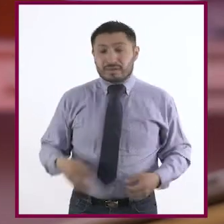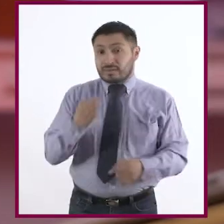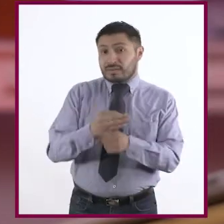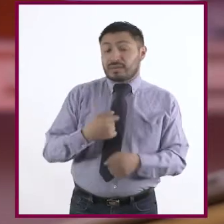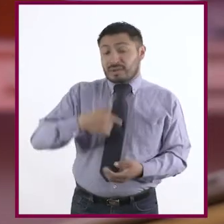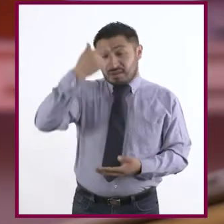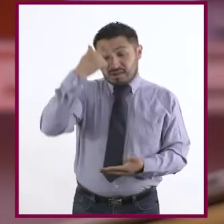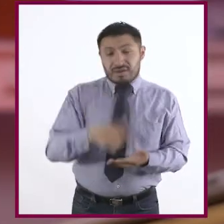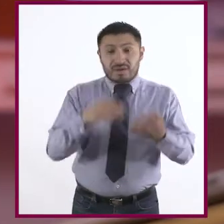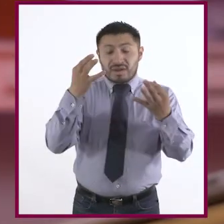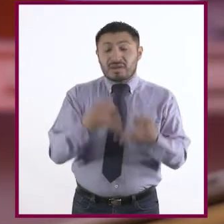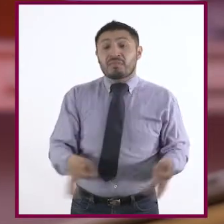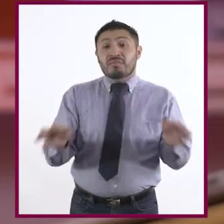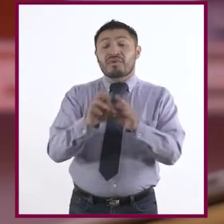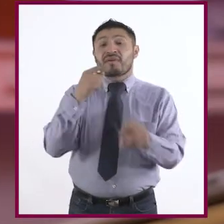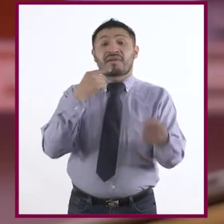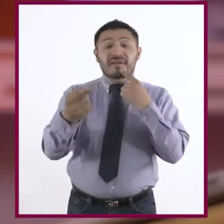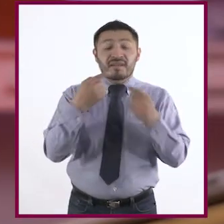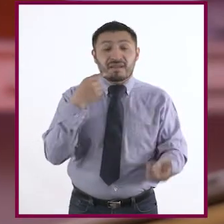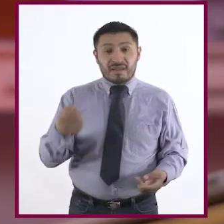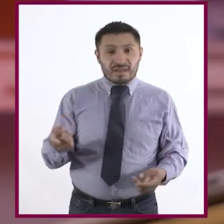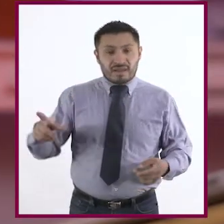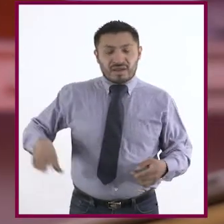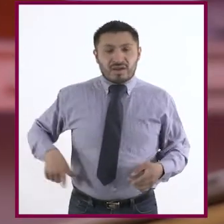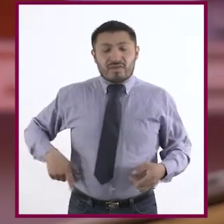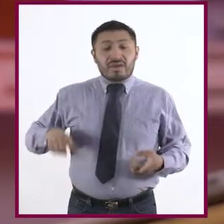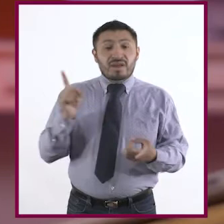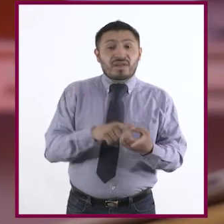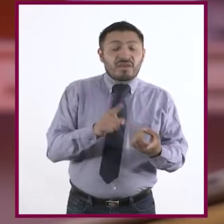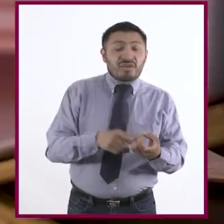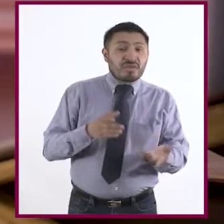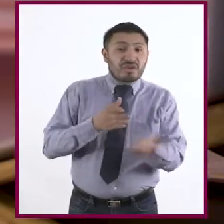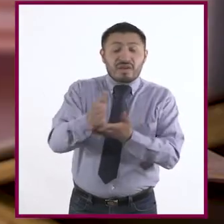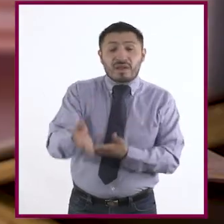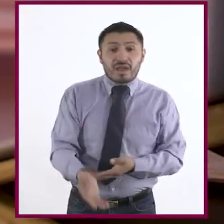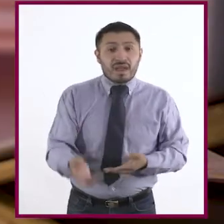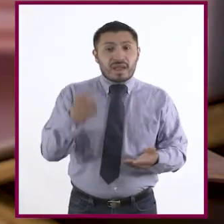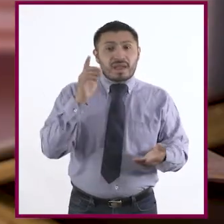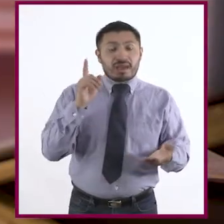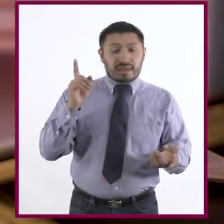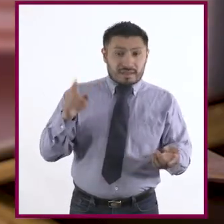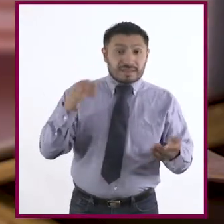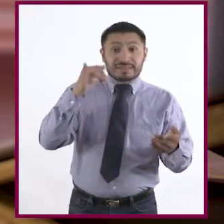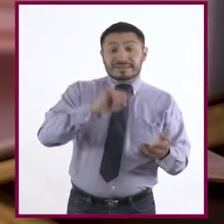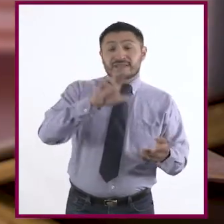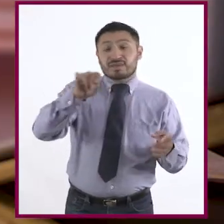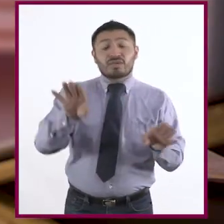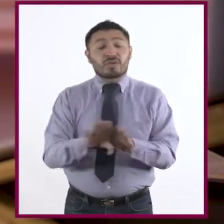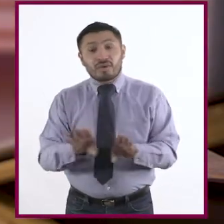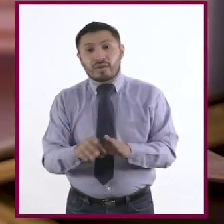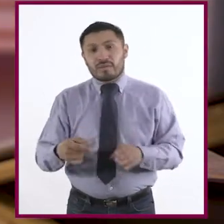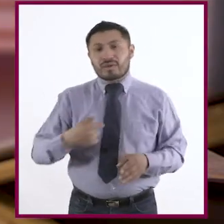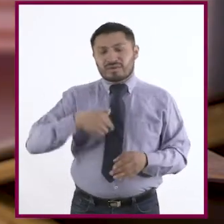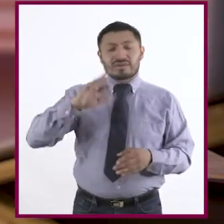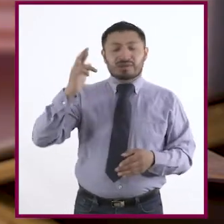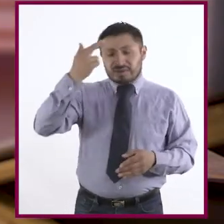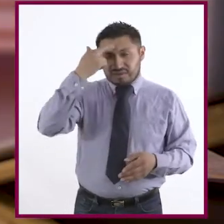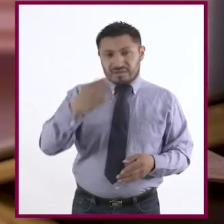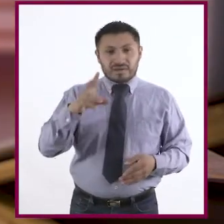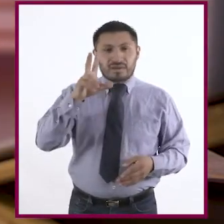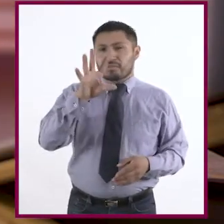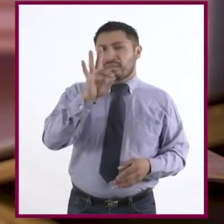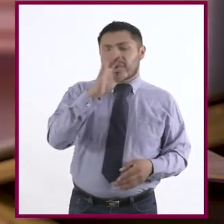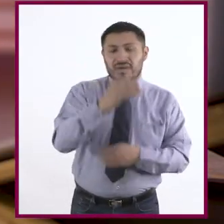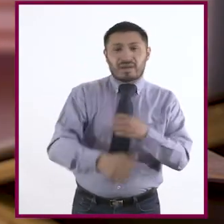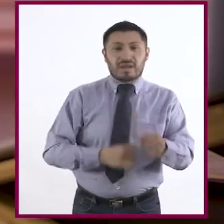en nuestra discusión, hasta dónde deben intervenir los gobiernos y hasta dónde no. Me gustaría traer a la memoria cuando hace poco más de 40 años nació la